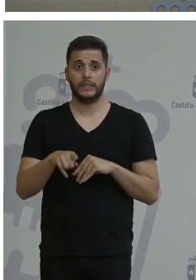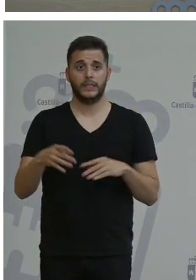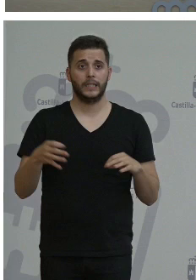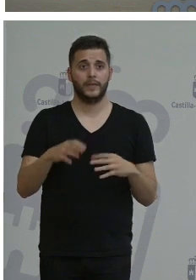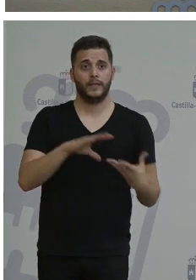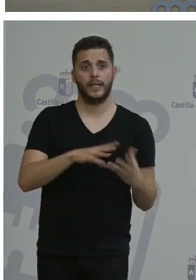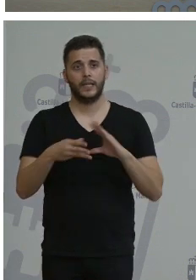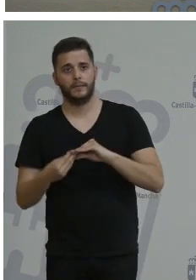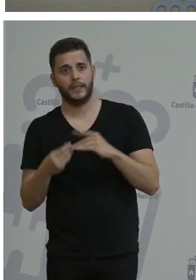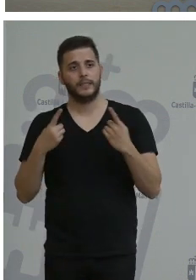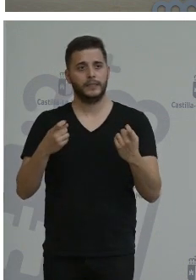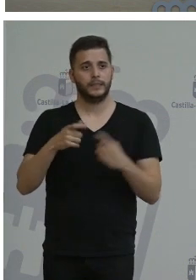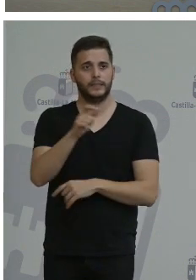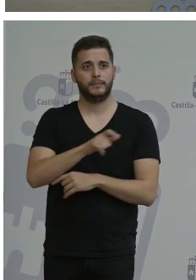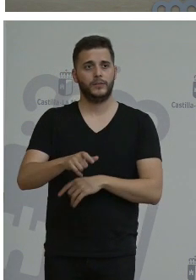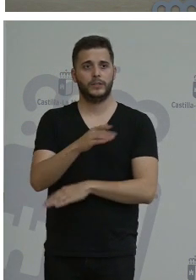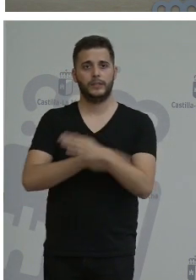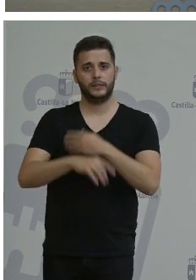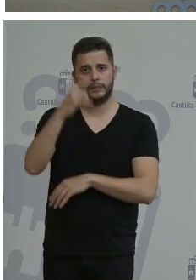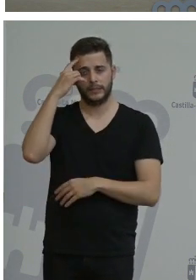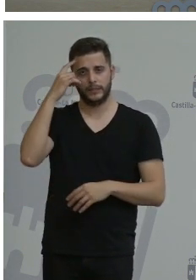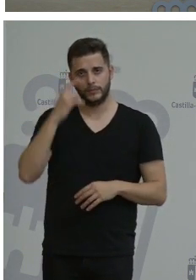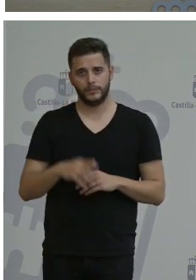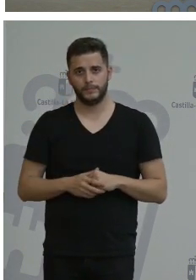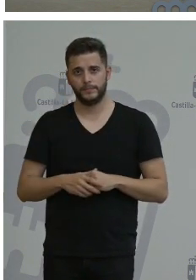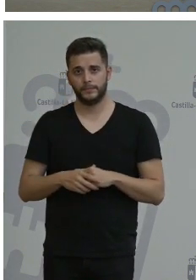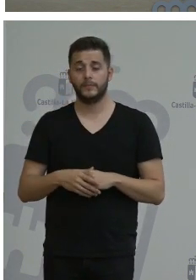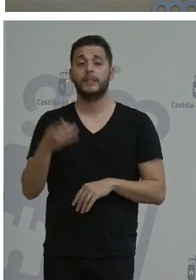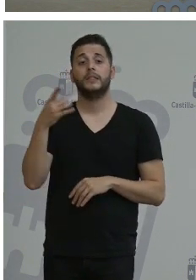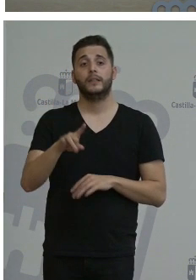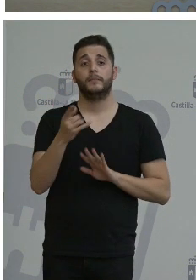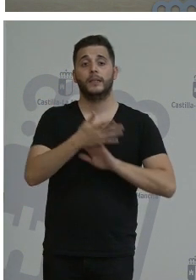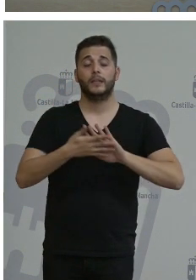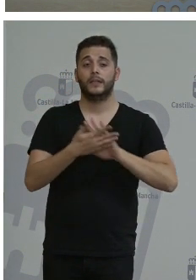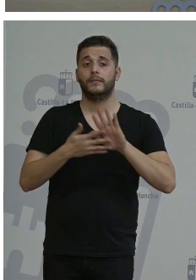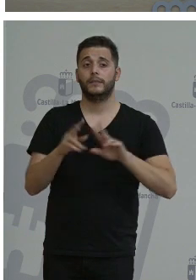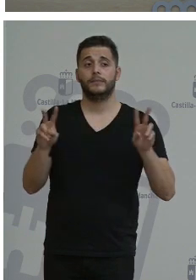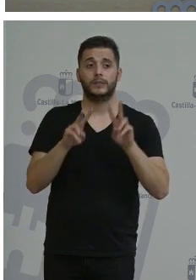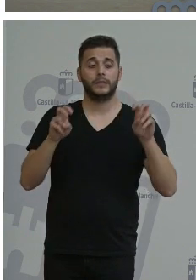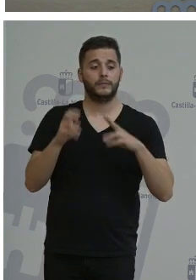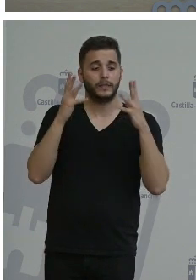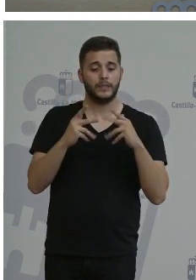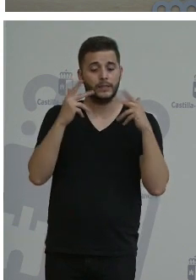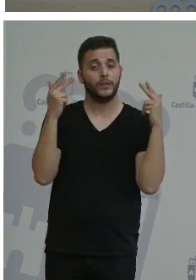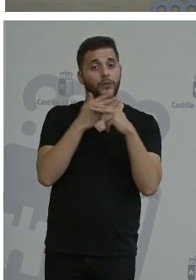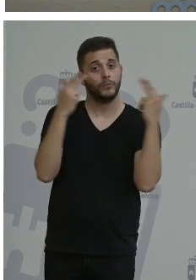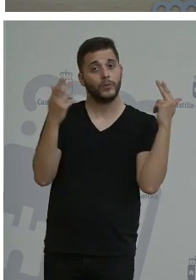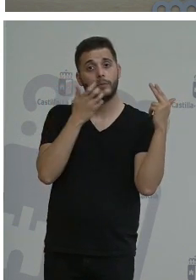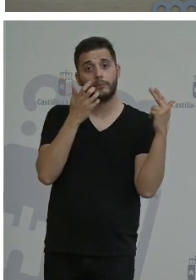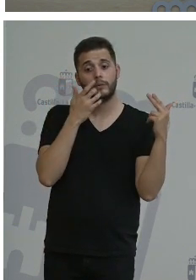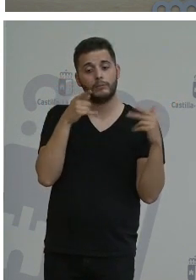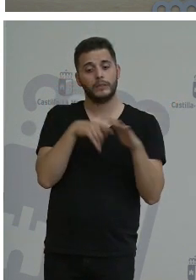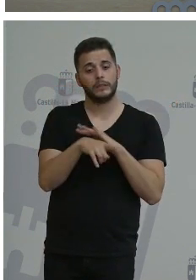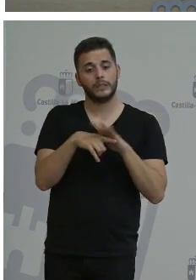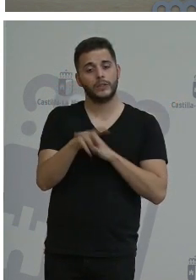las necesidades de las personas con discapacidad intelectual. También hablamos de la administración pública como un ejemplo de gestión